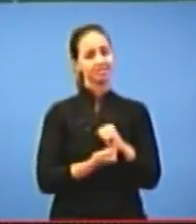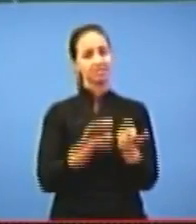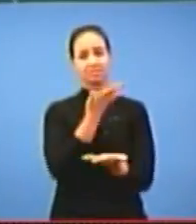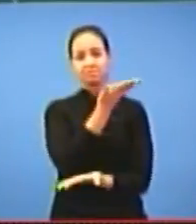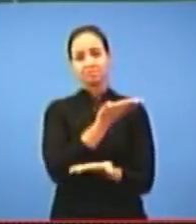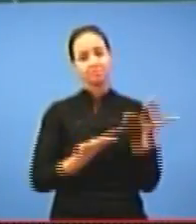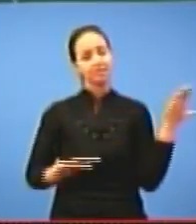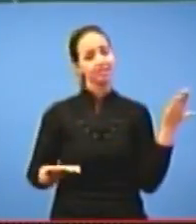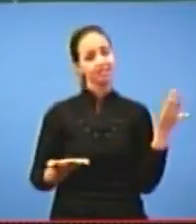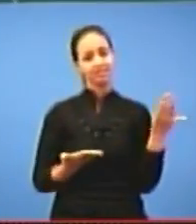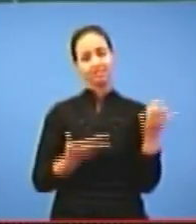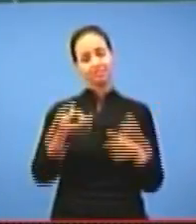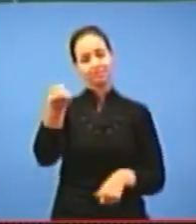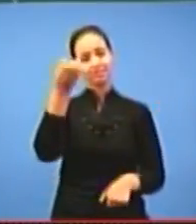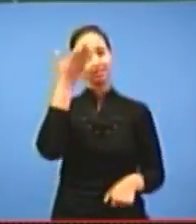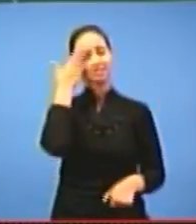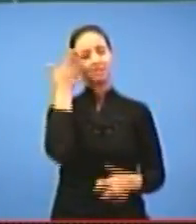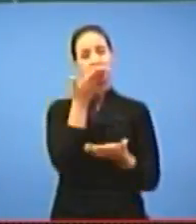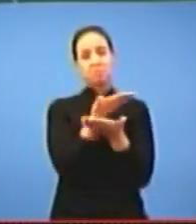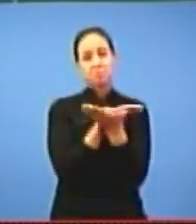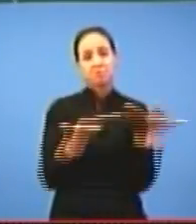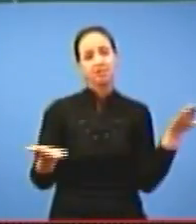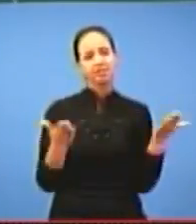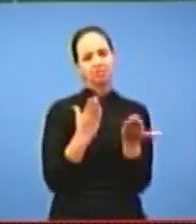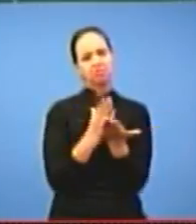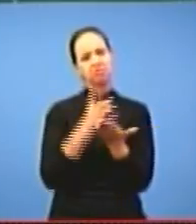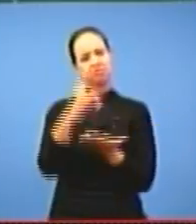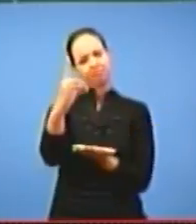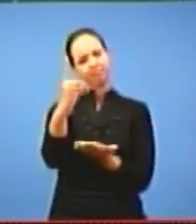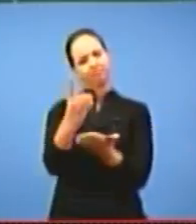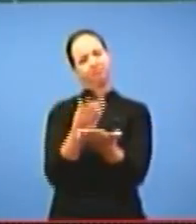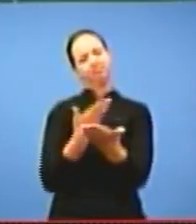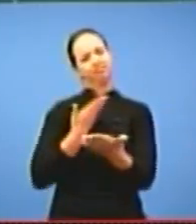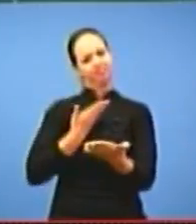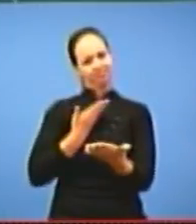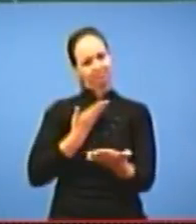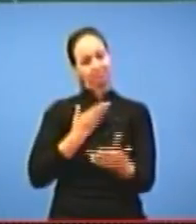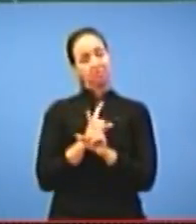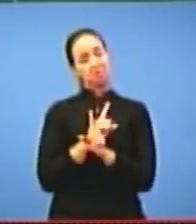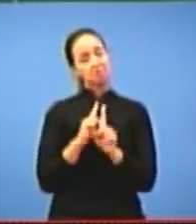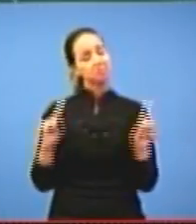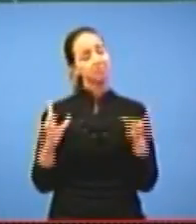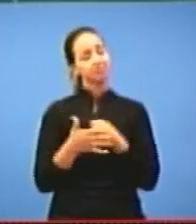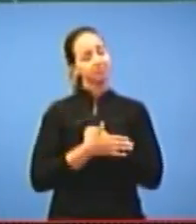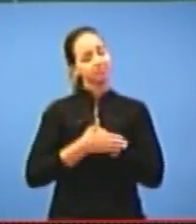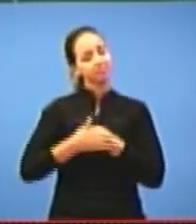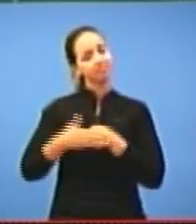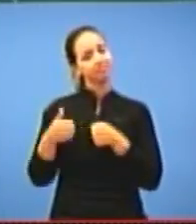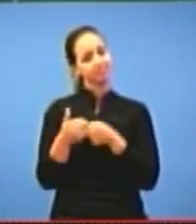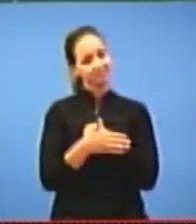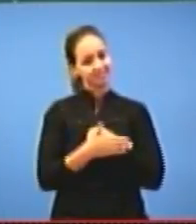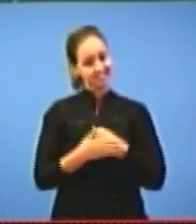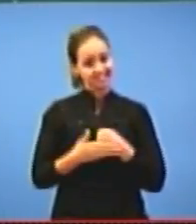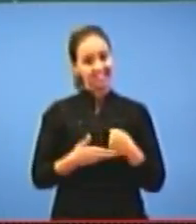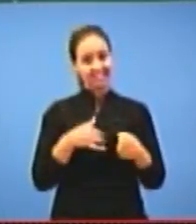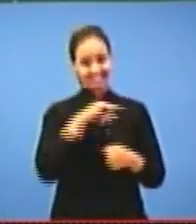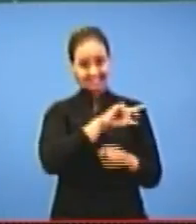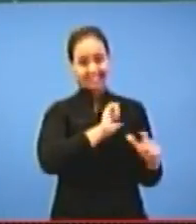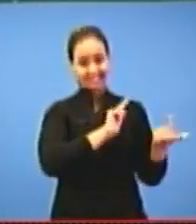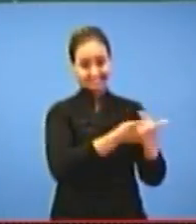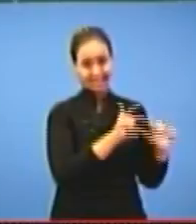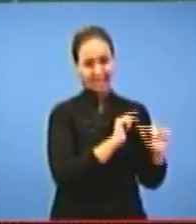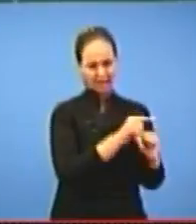Perdió la revelación. Perdió la palabra profética. La única cosa que nos consuela es todo aquello que Israel